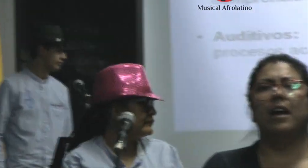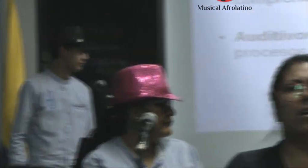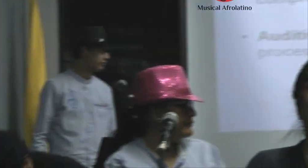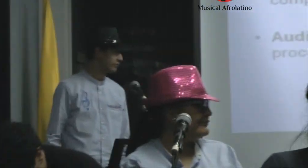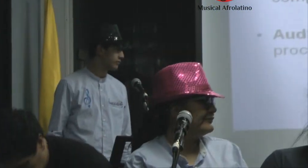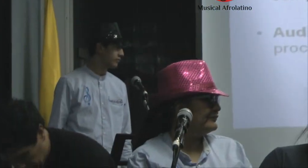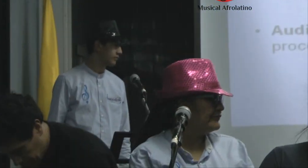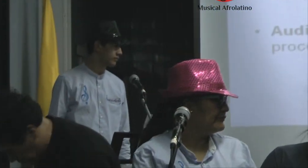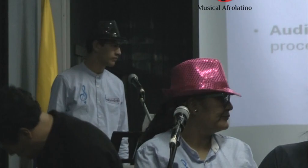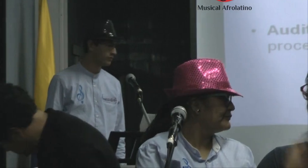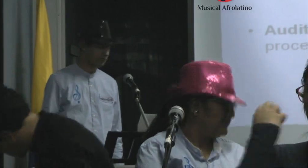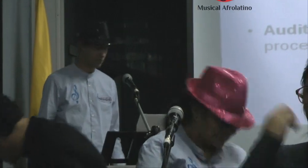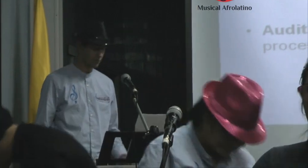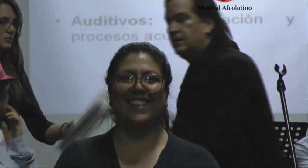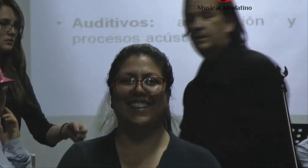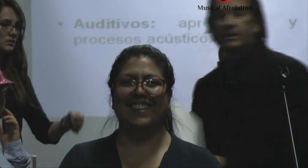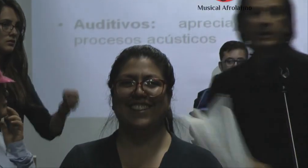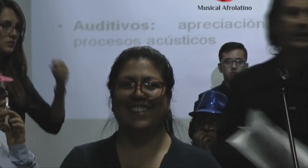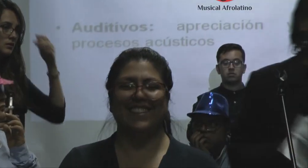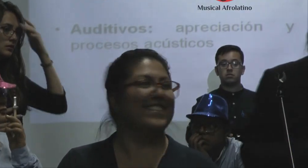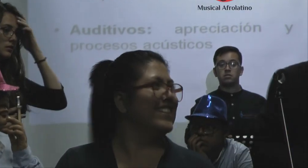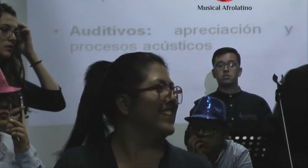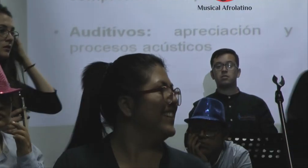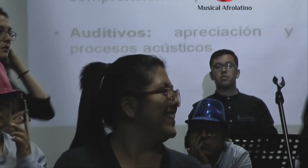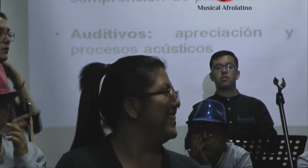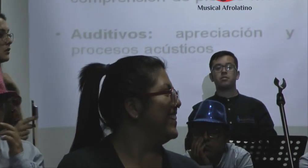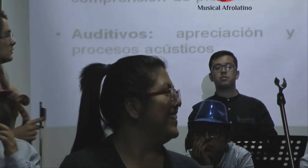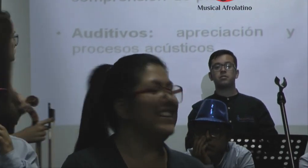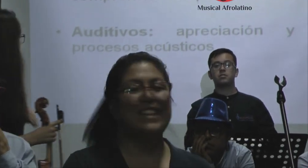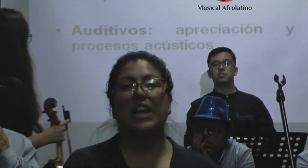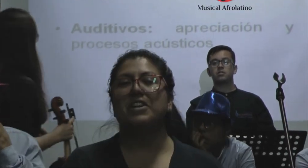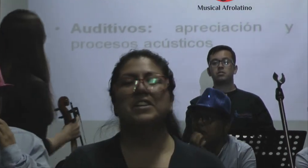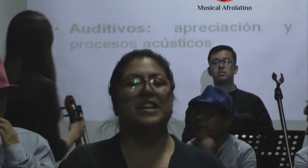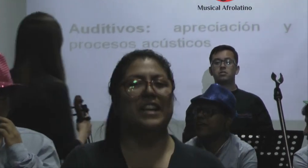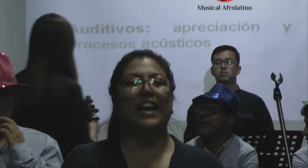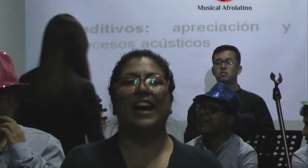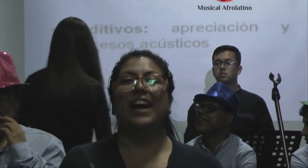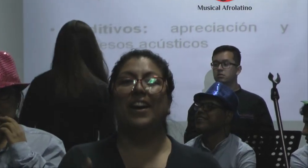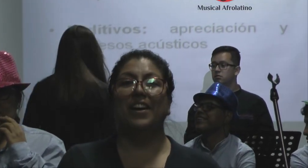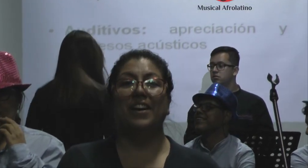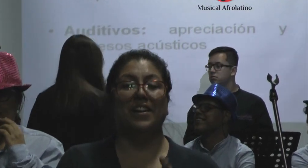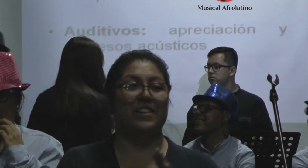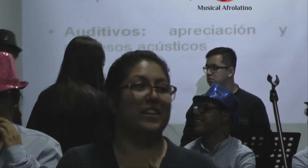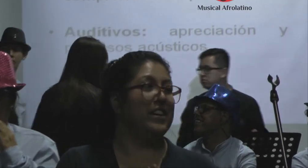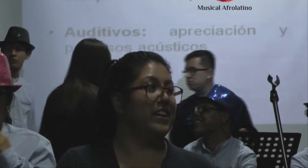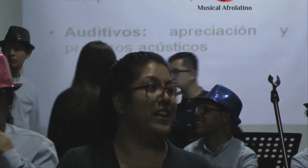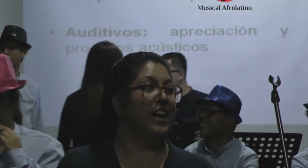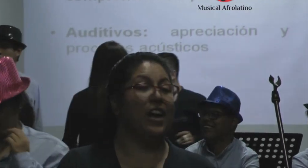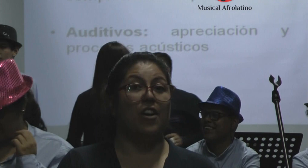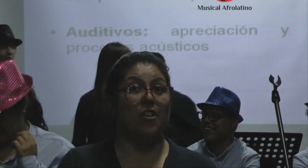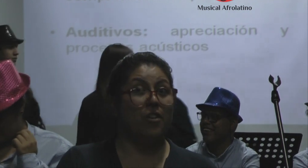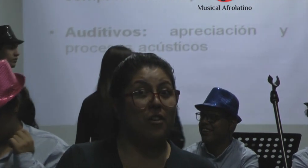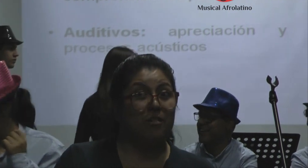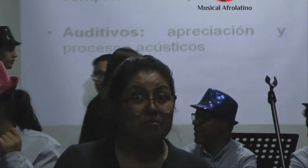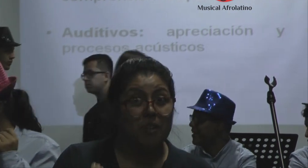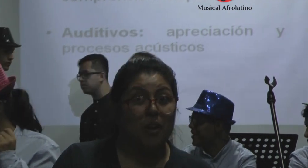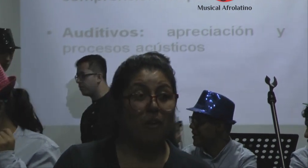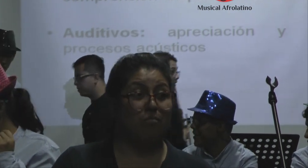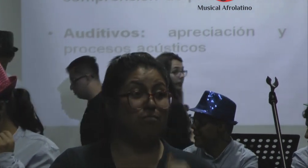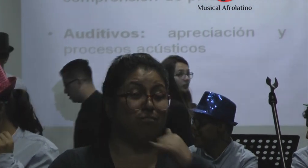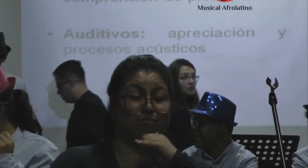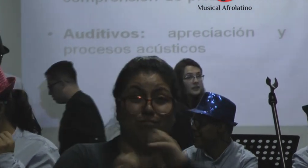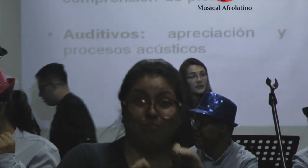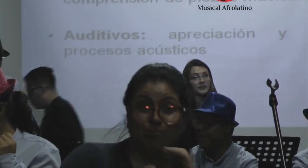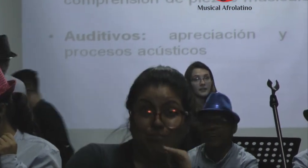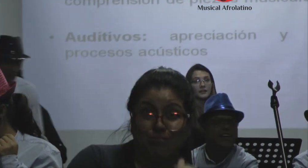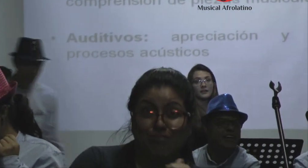es clásico, es básico. Entonces, en vista de que pues integramos trombones